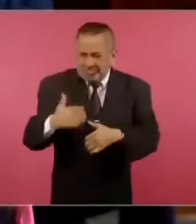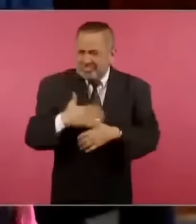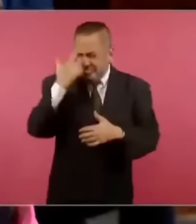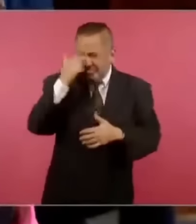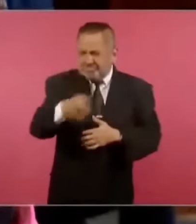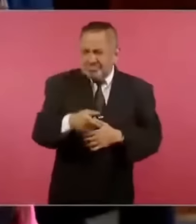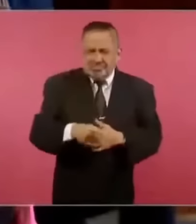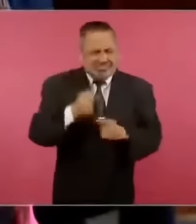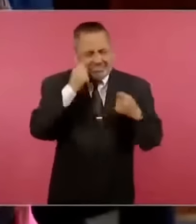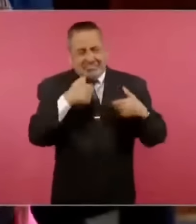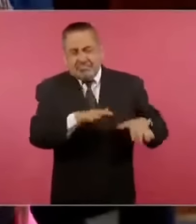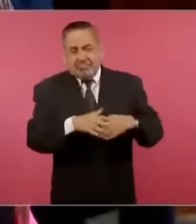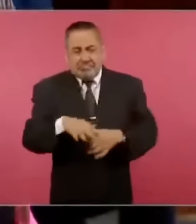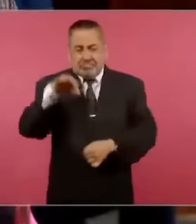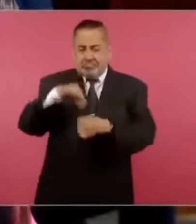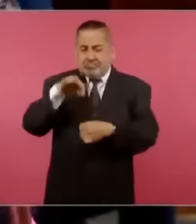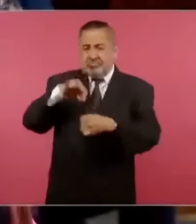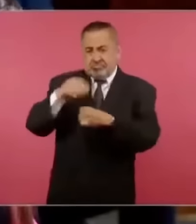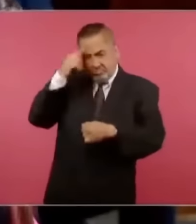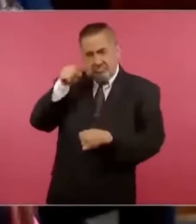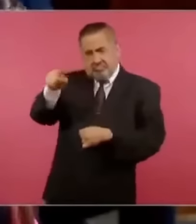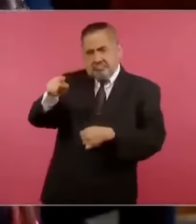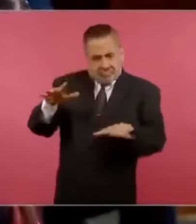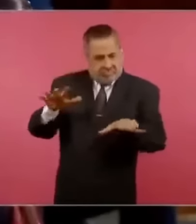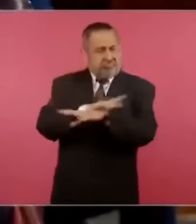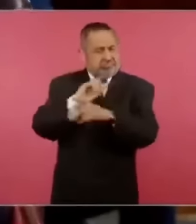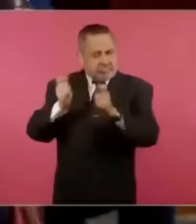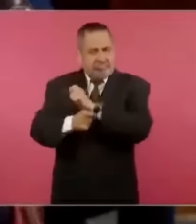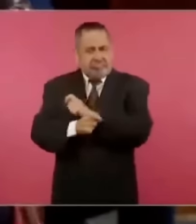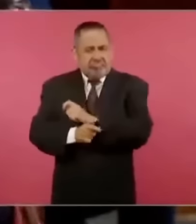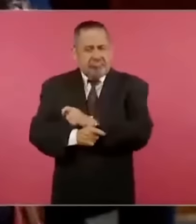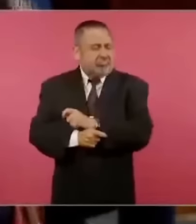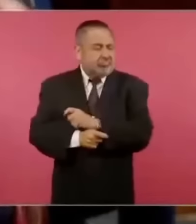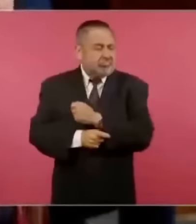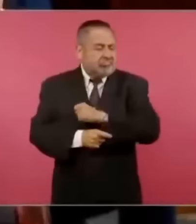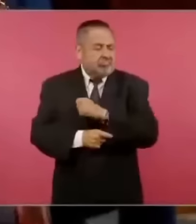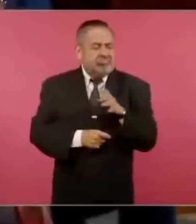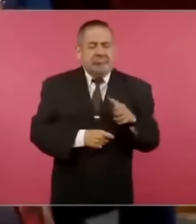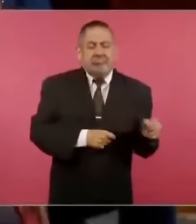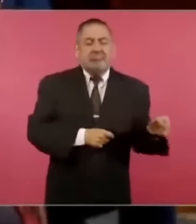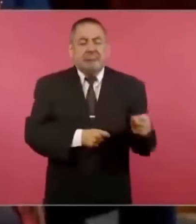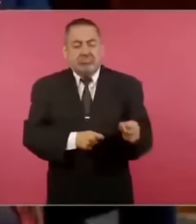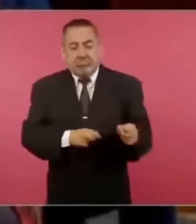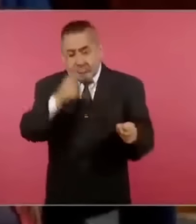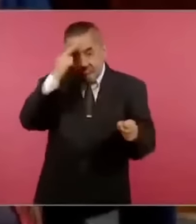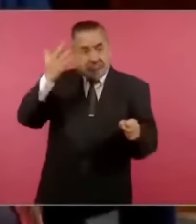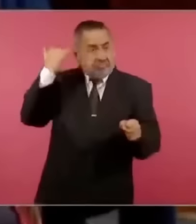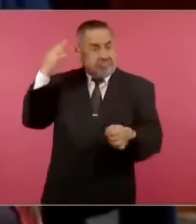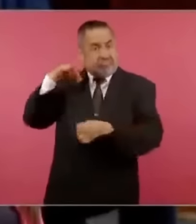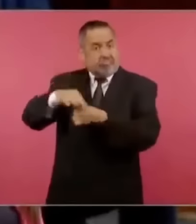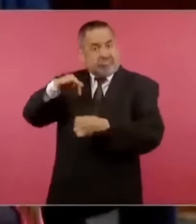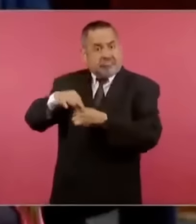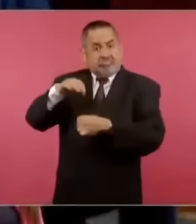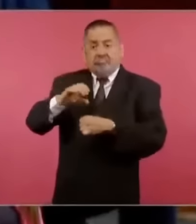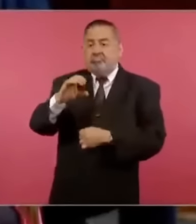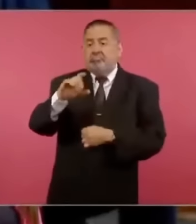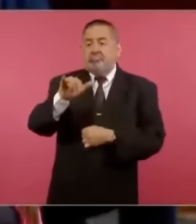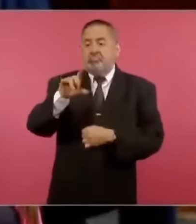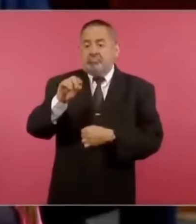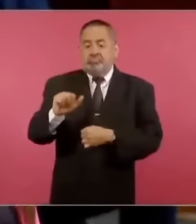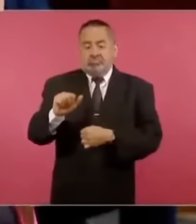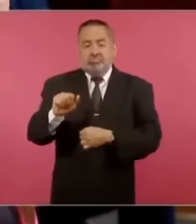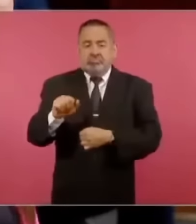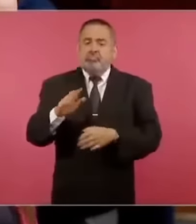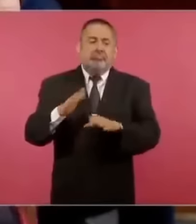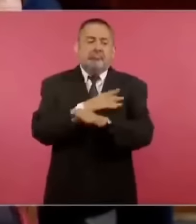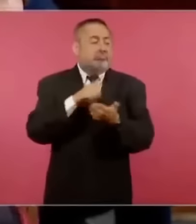qué si la gente votó por Claudia Pavlovich porque de verdad el gobierno de Padres fue